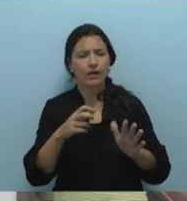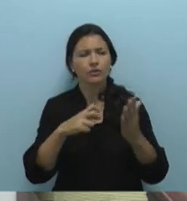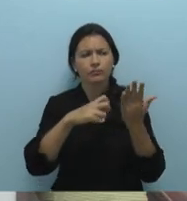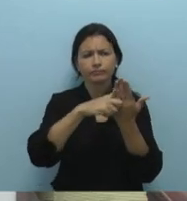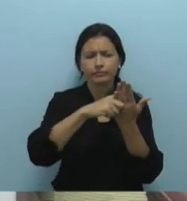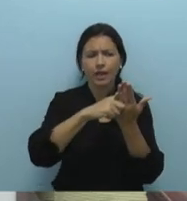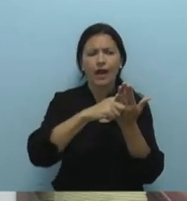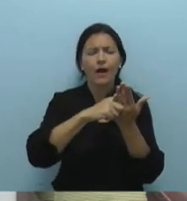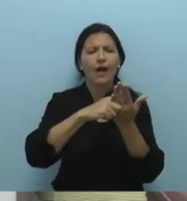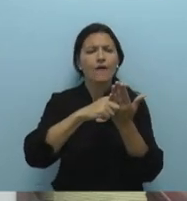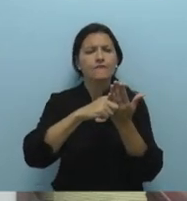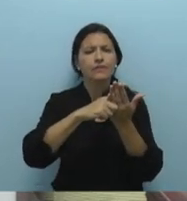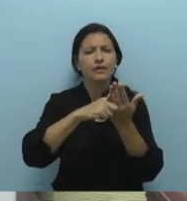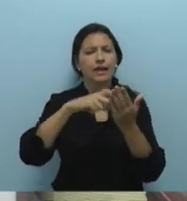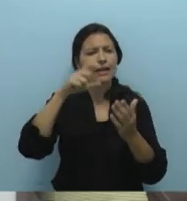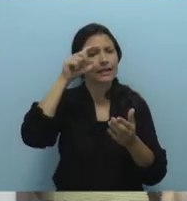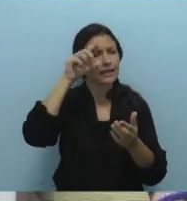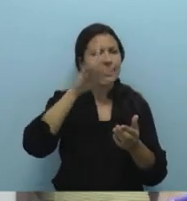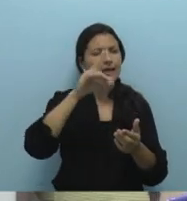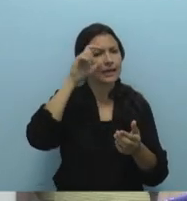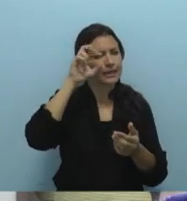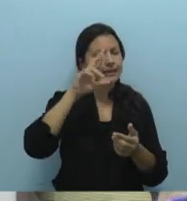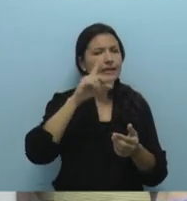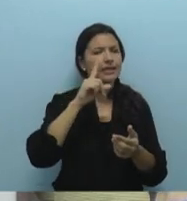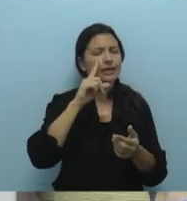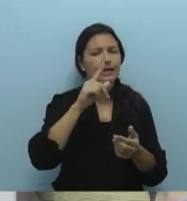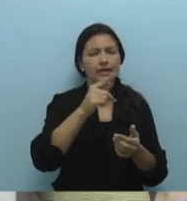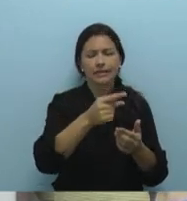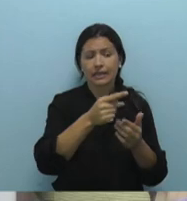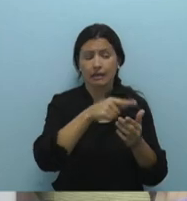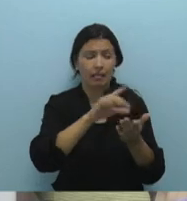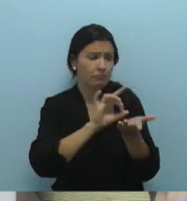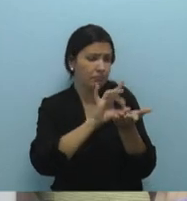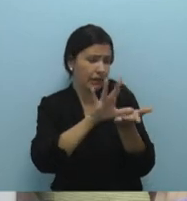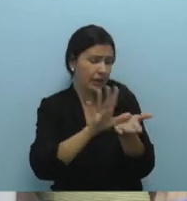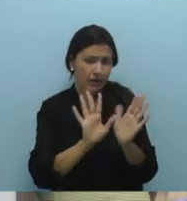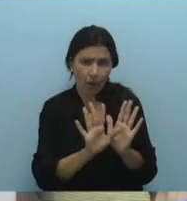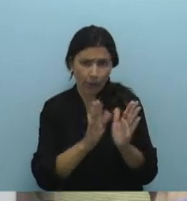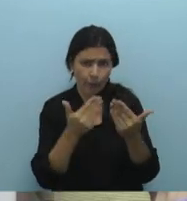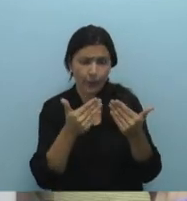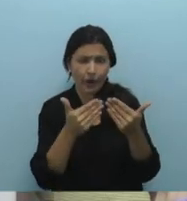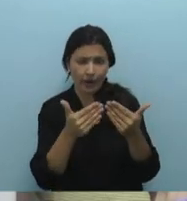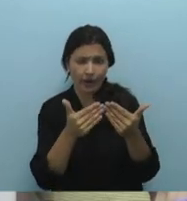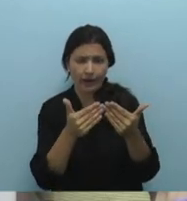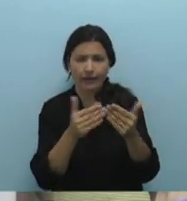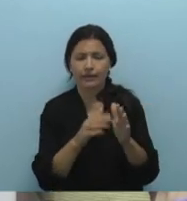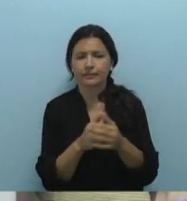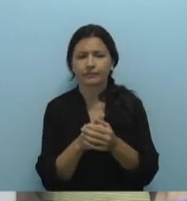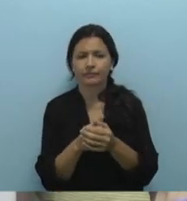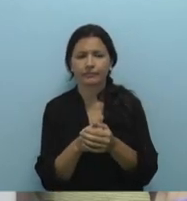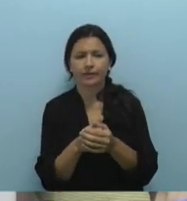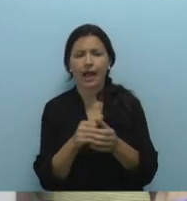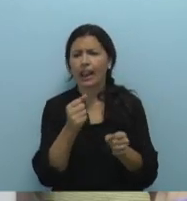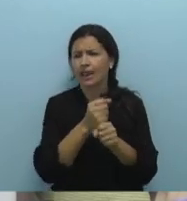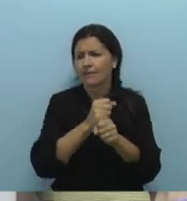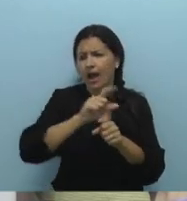Ederi haya sido apartado de la causa, porque inclusive ya no es más parte de la Agencia de